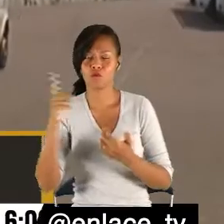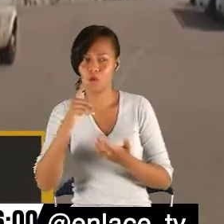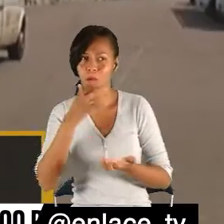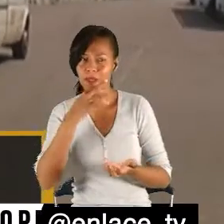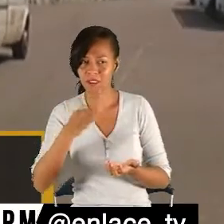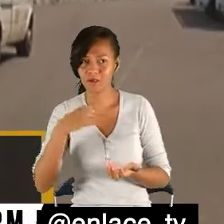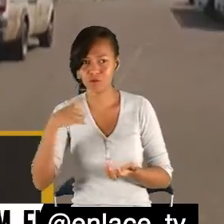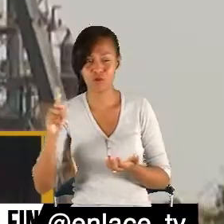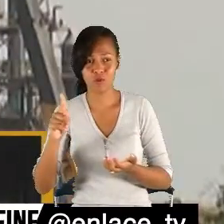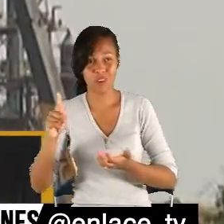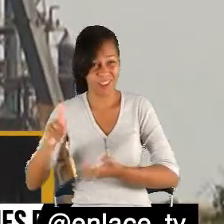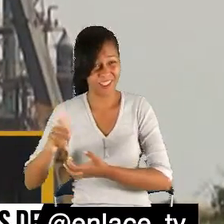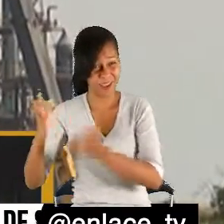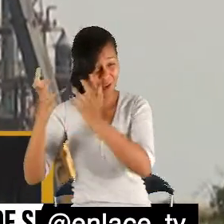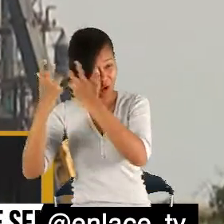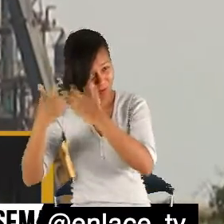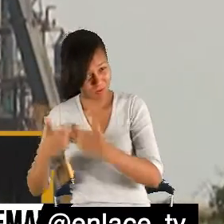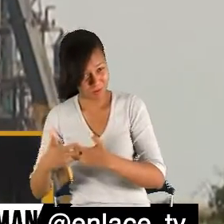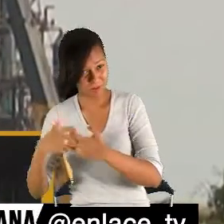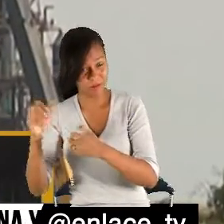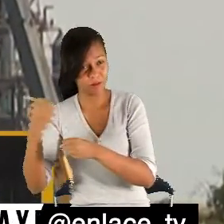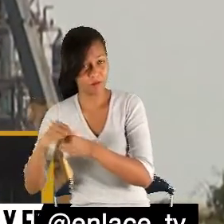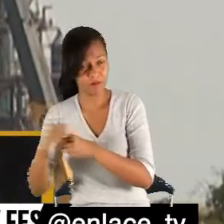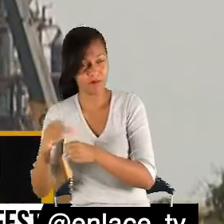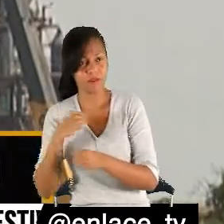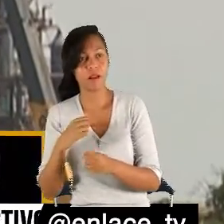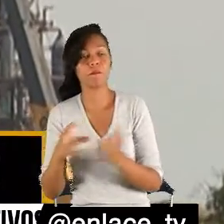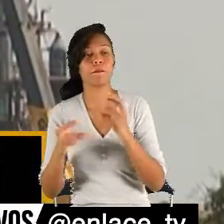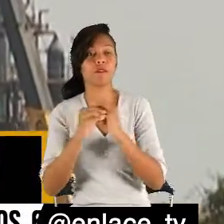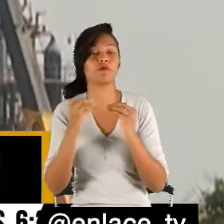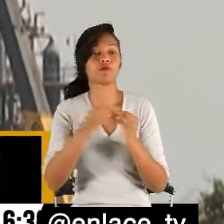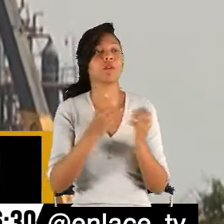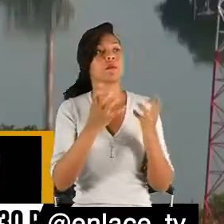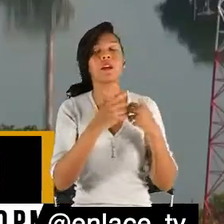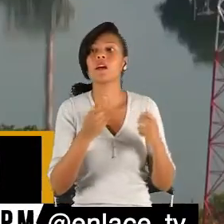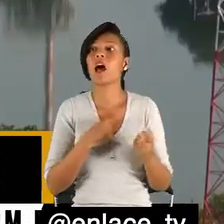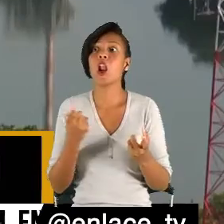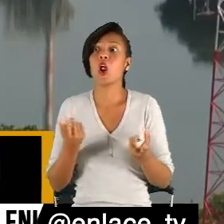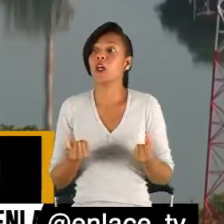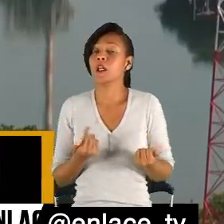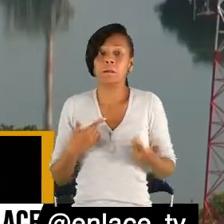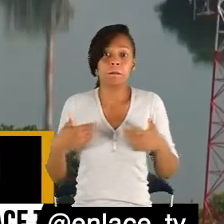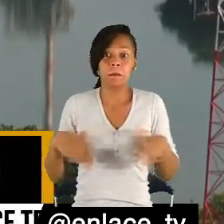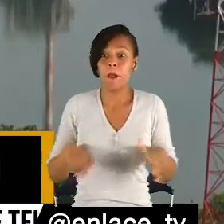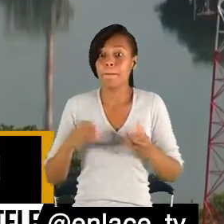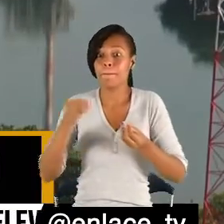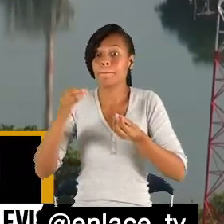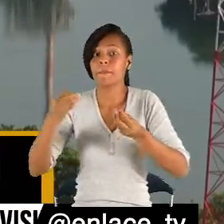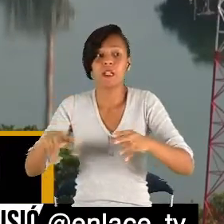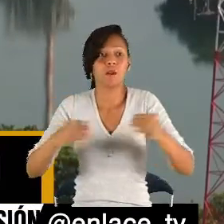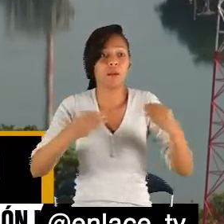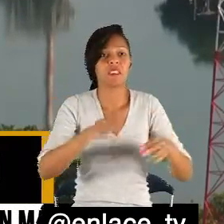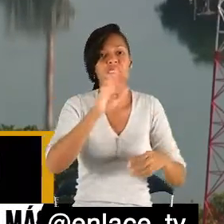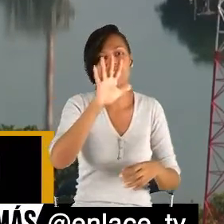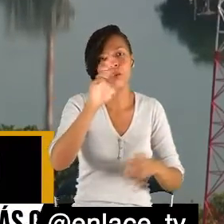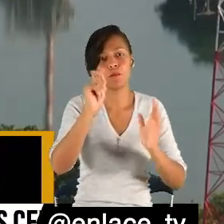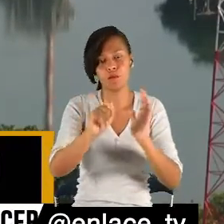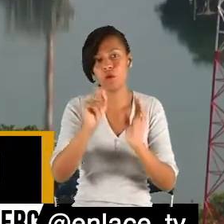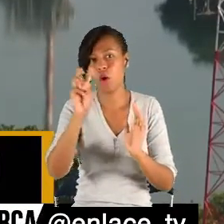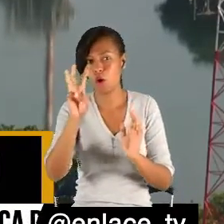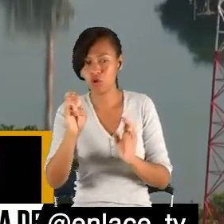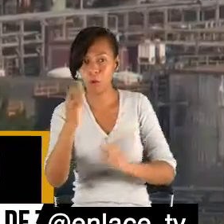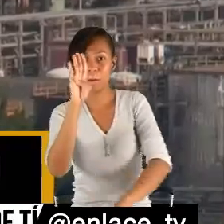ecopetrol pero que además las empresas del exterior nos den pérdidas en un año de 5.8 millones estamos hablando